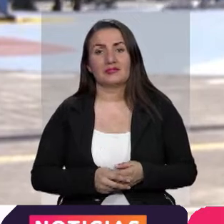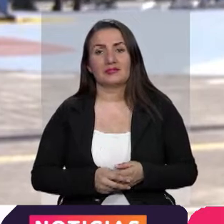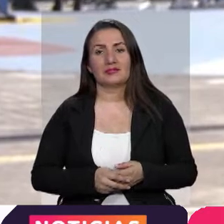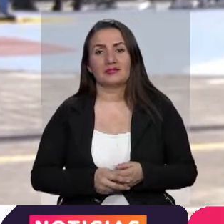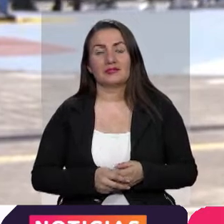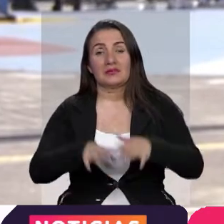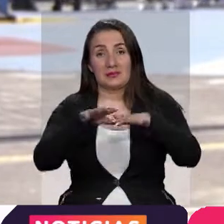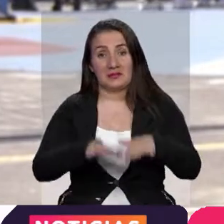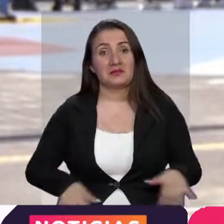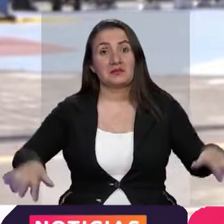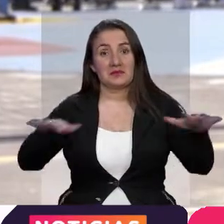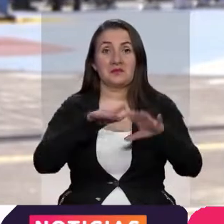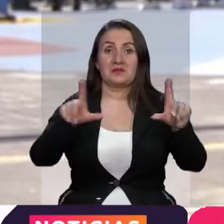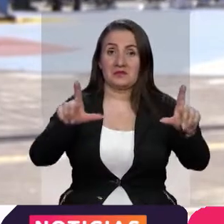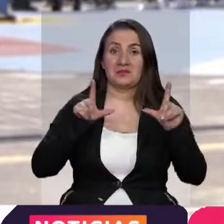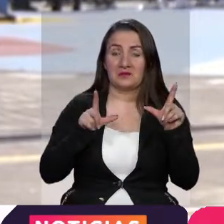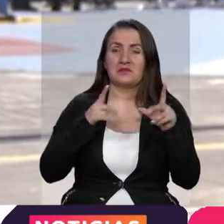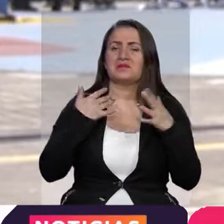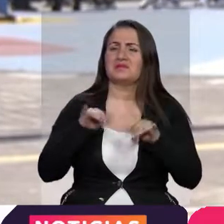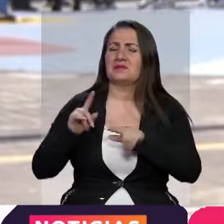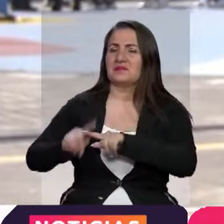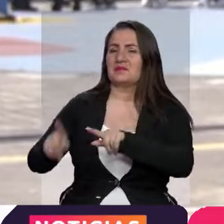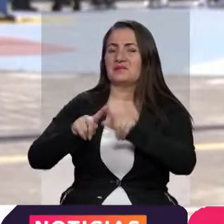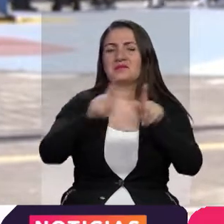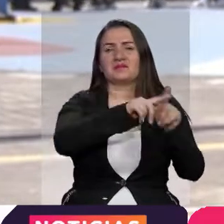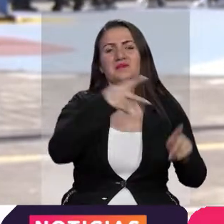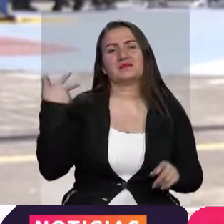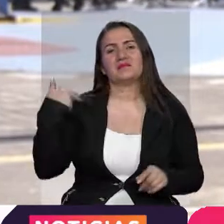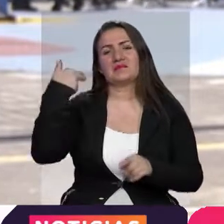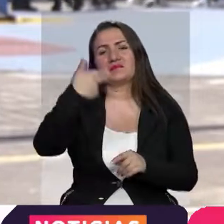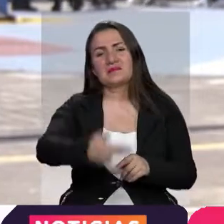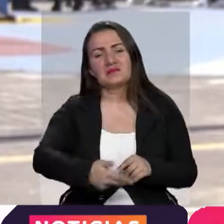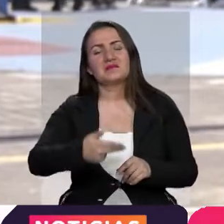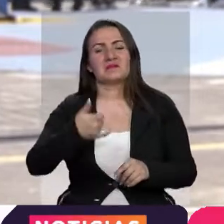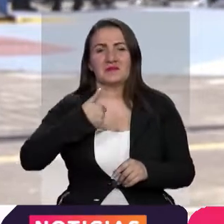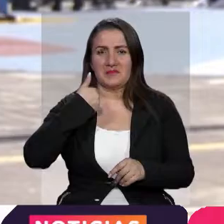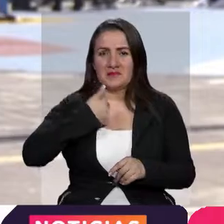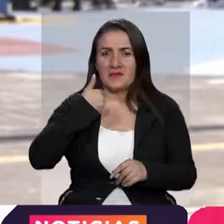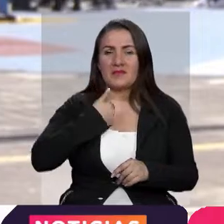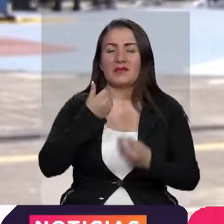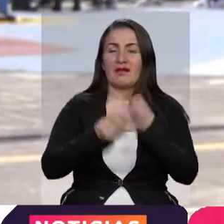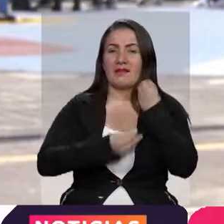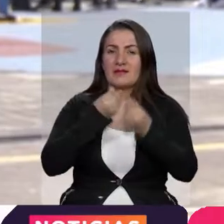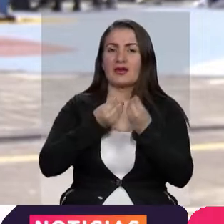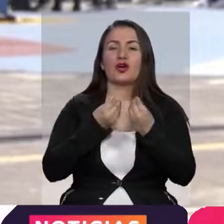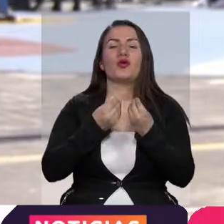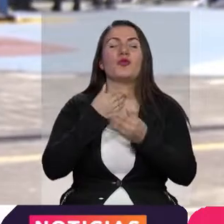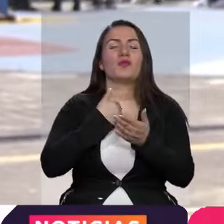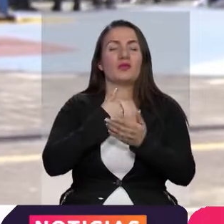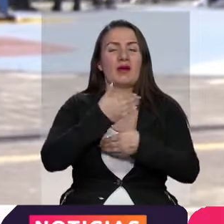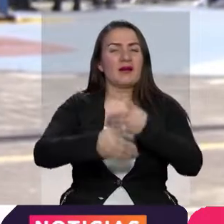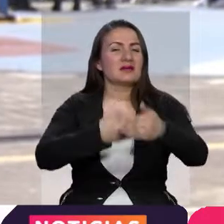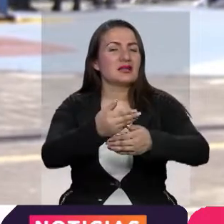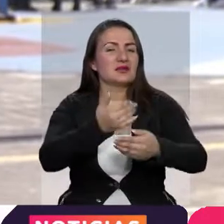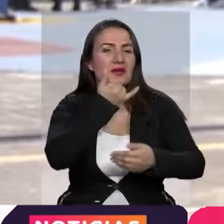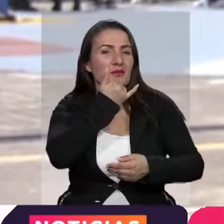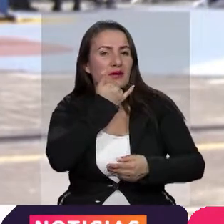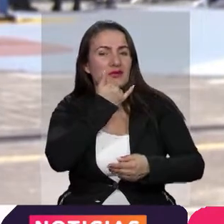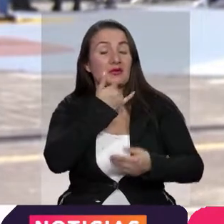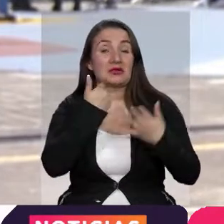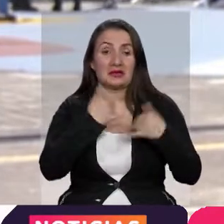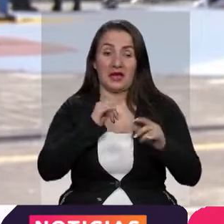Y en medio de esta graduación se conocieron distintas historias precisamente de estos jóvenes que hicieron parte del programa y que gracias a